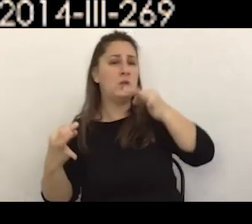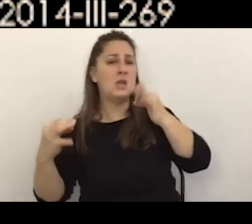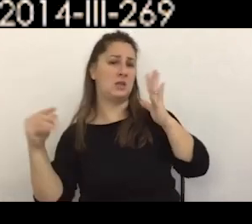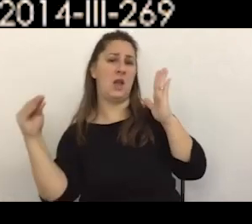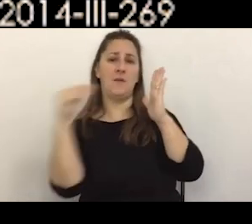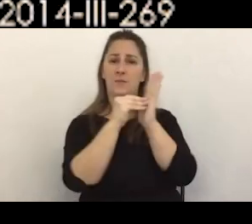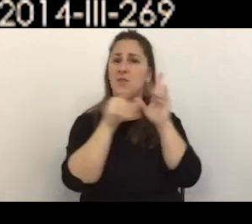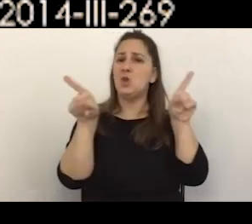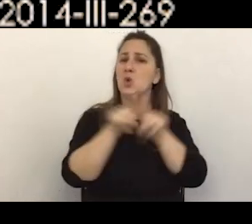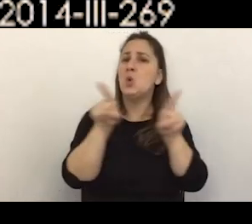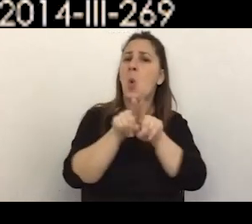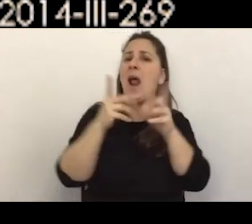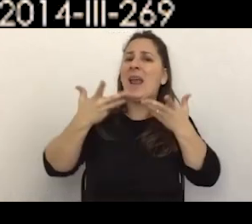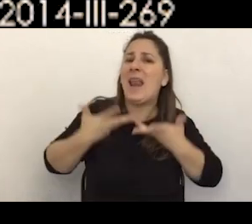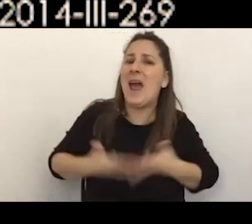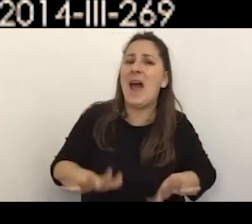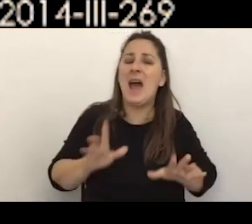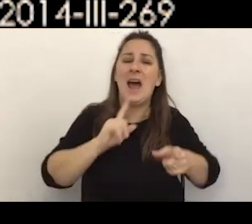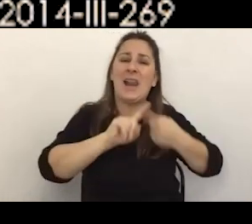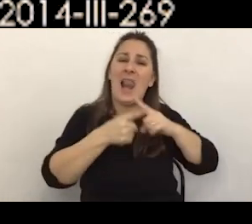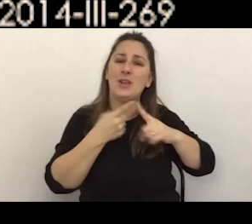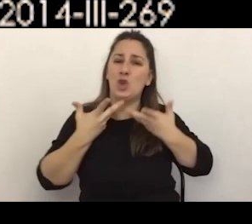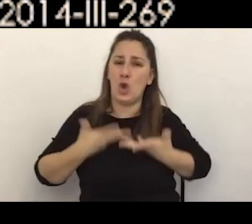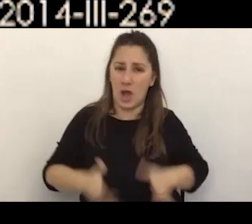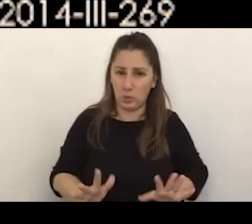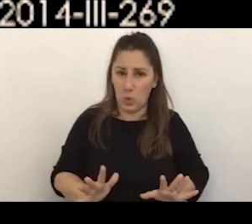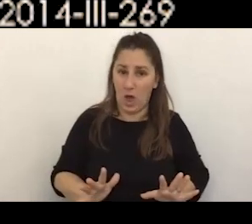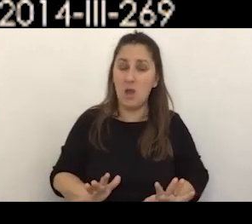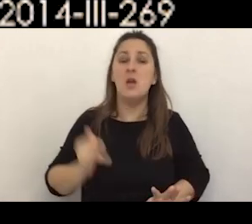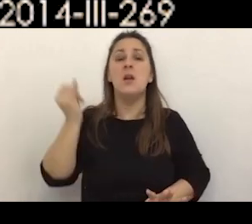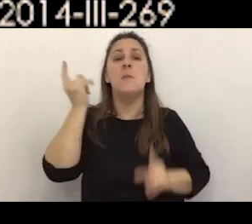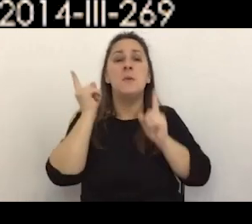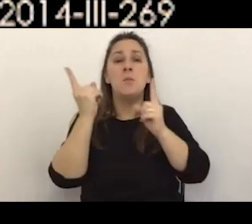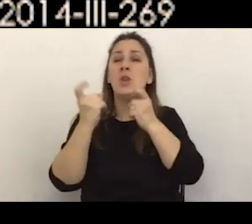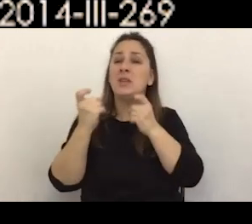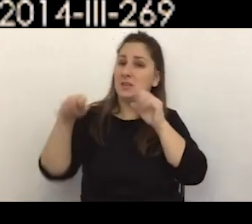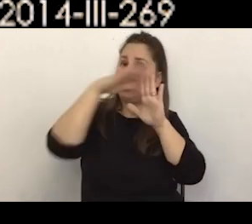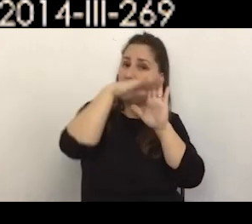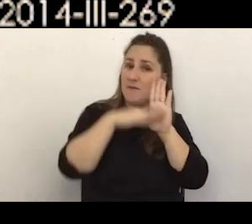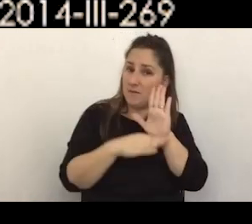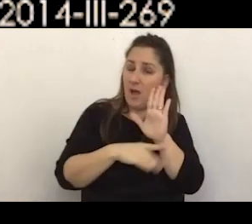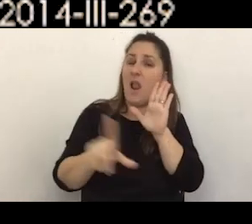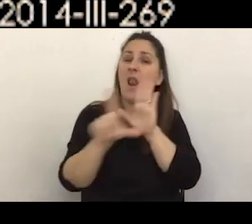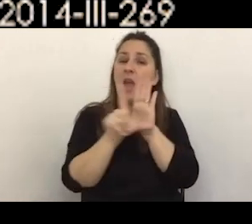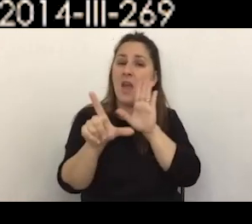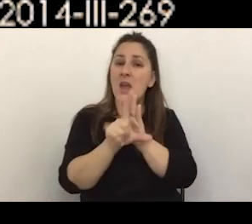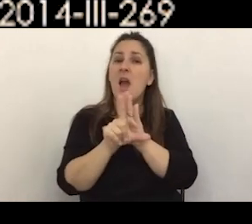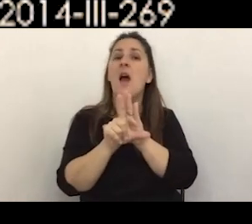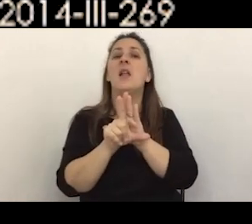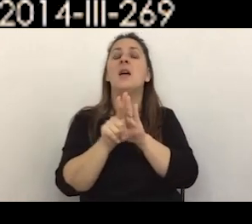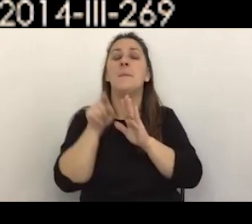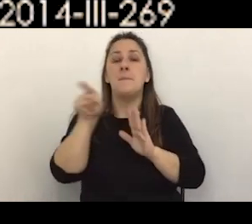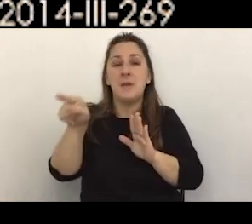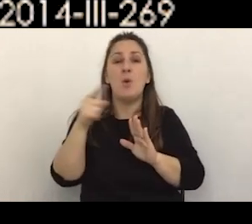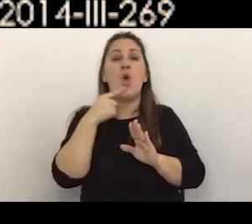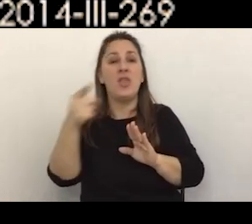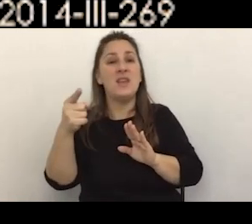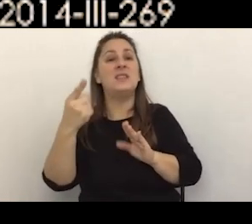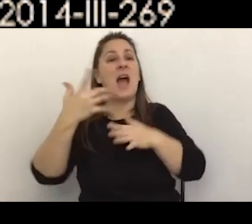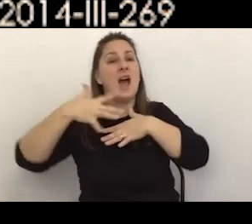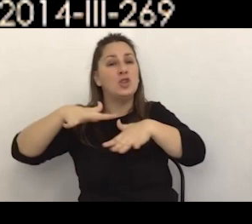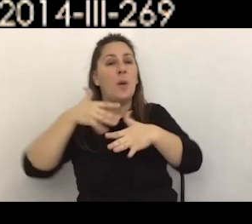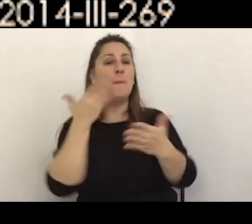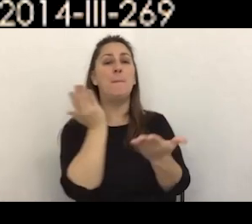por naturaleza. Una vez que se hayan cumplimentado los requisitos legales a los que implica que, en orden al ejercicio de la acción de reclamación